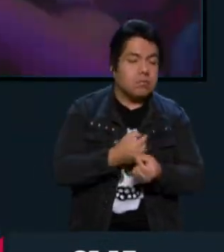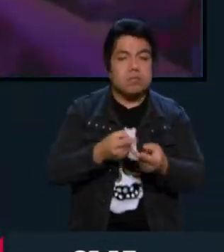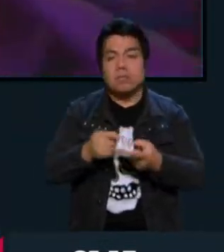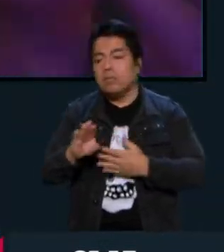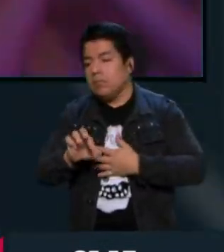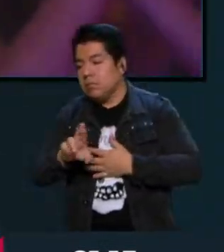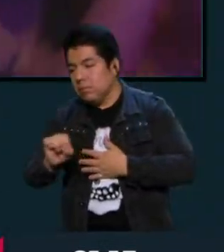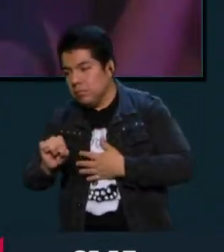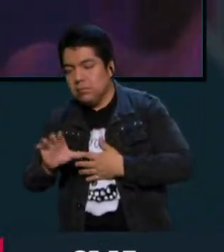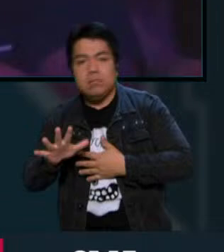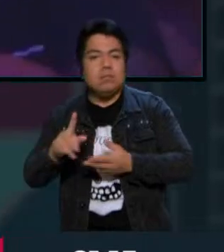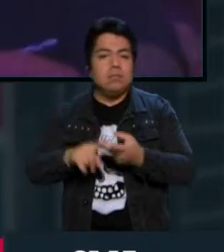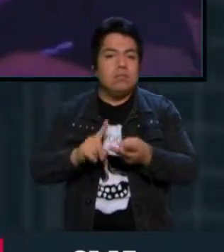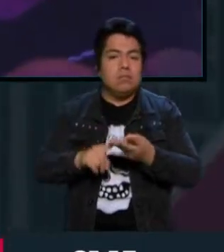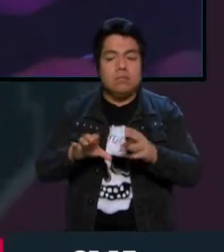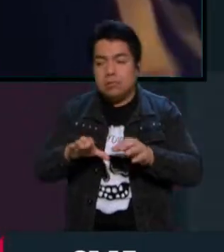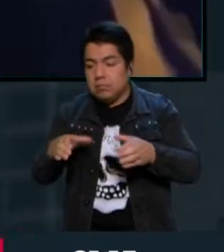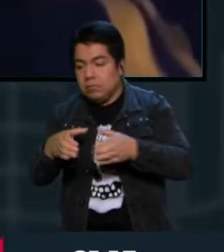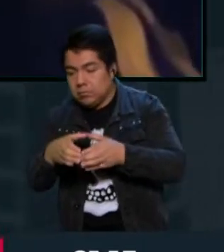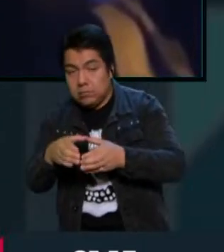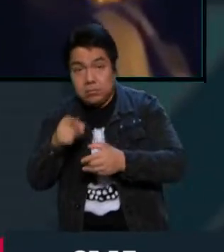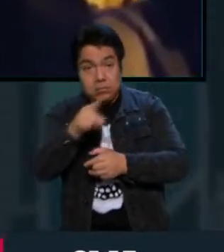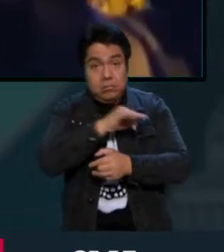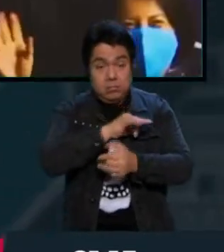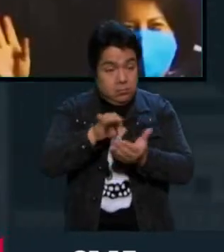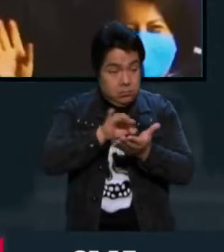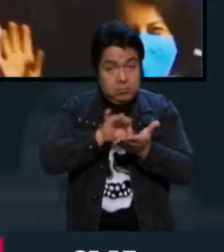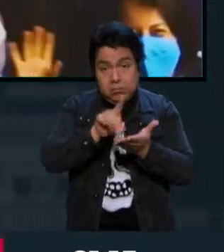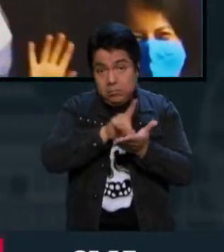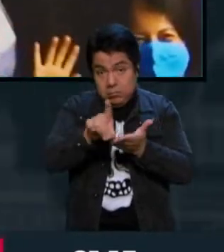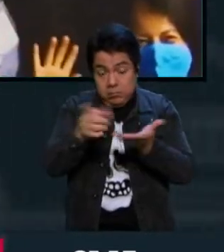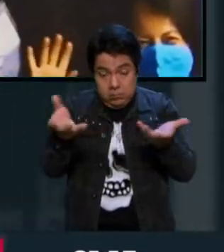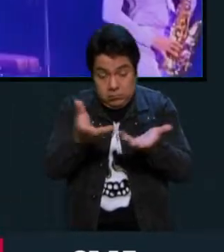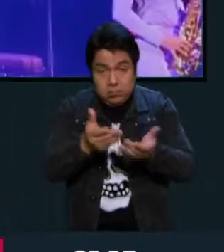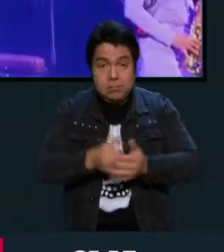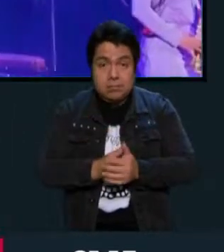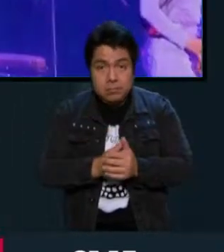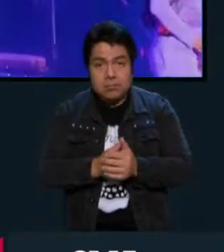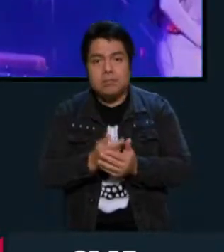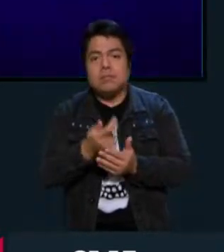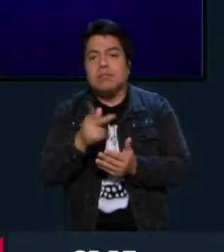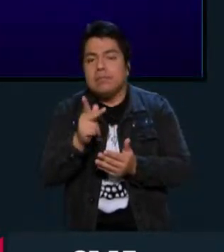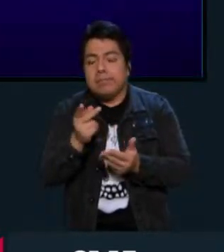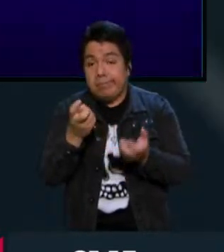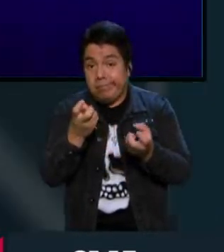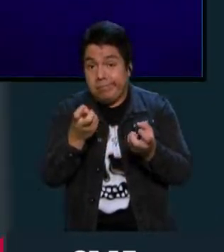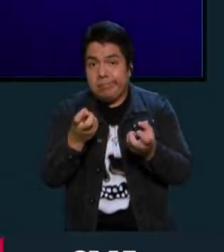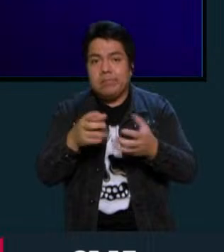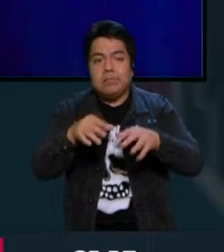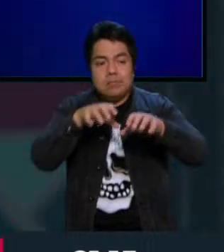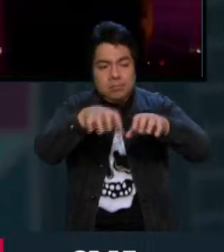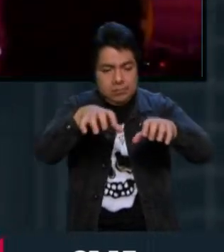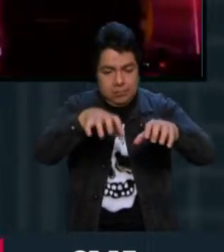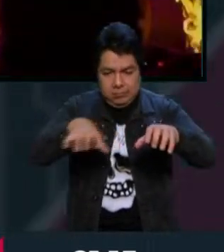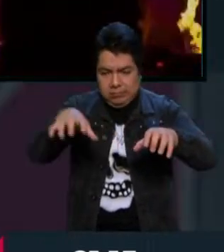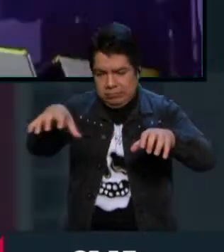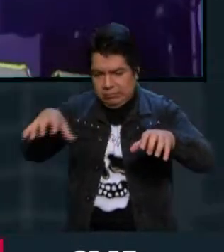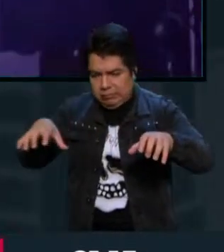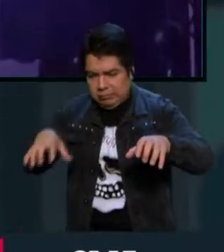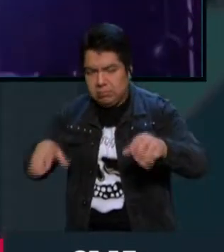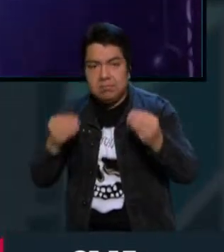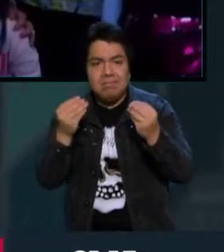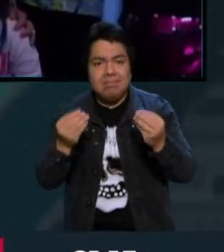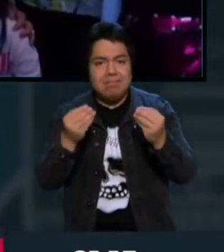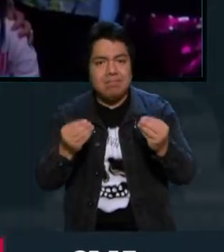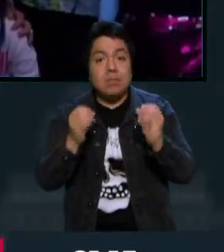a una determinada comunidad, tiene que poder hacerlo. Entonces, pues nos toca territorializar un montón o seguir con